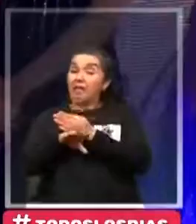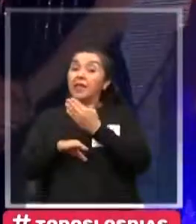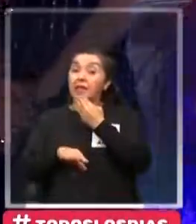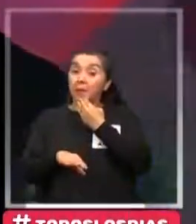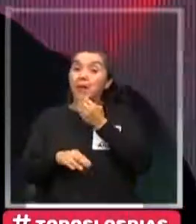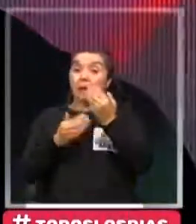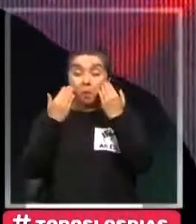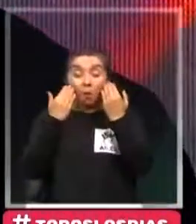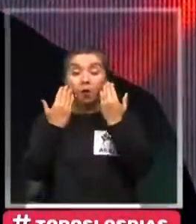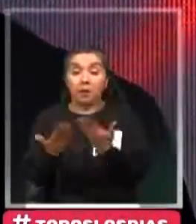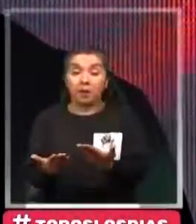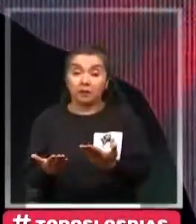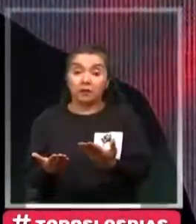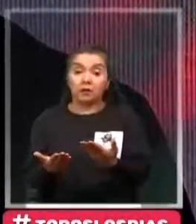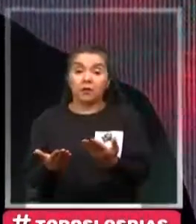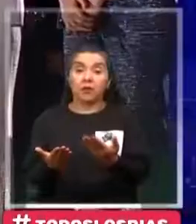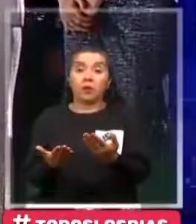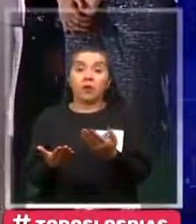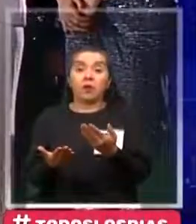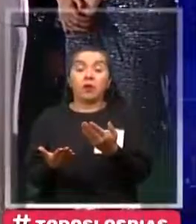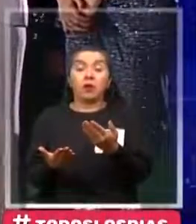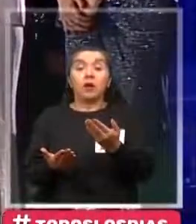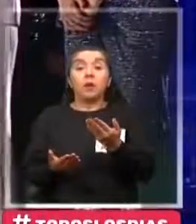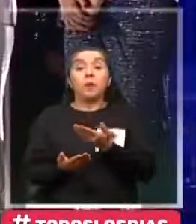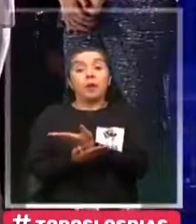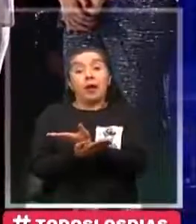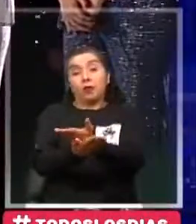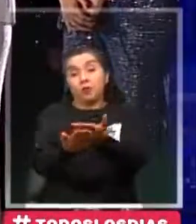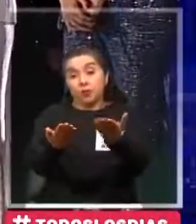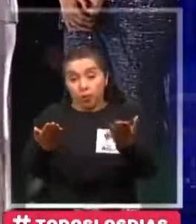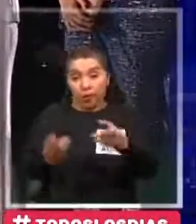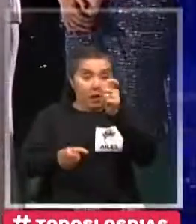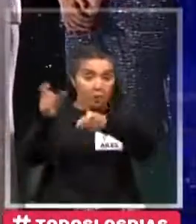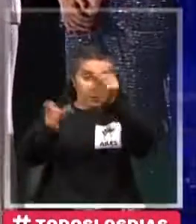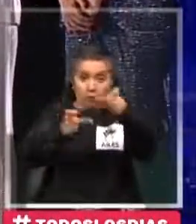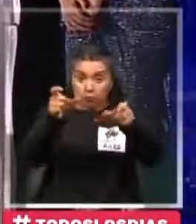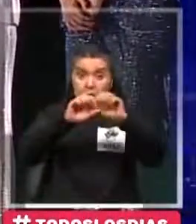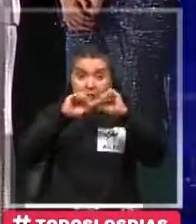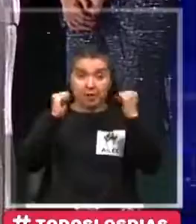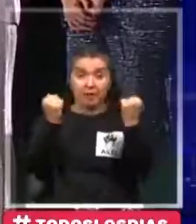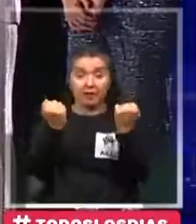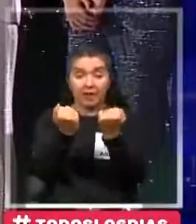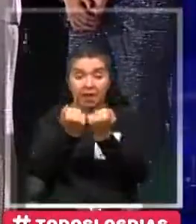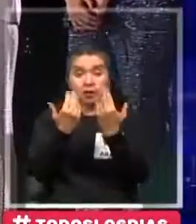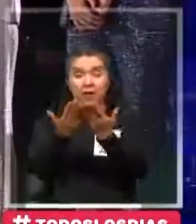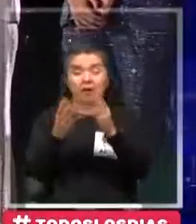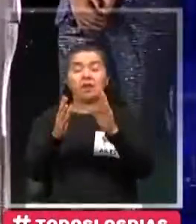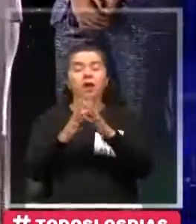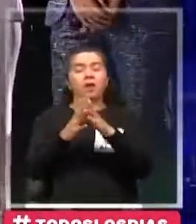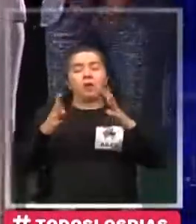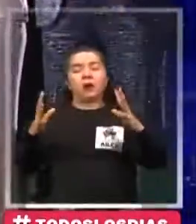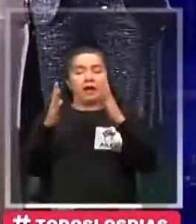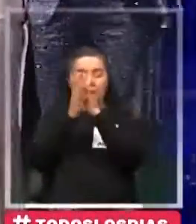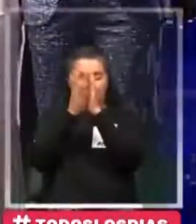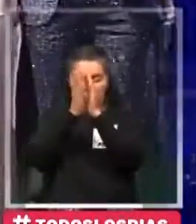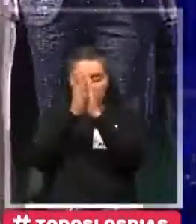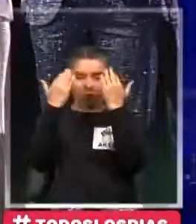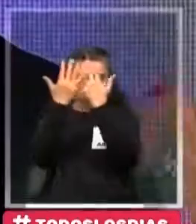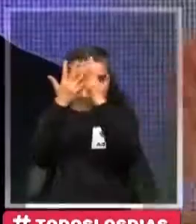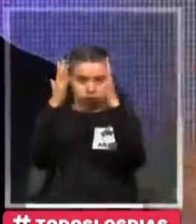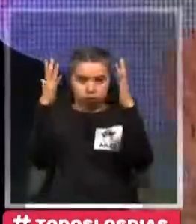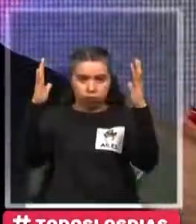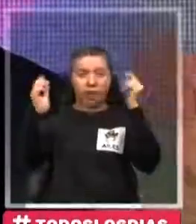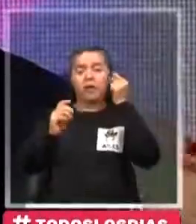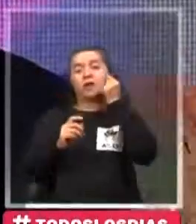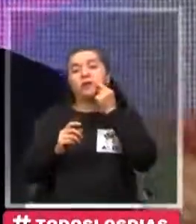y merecido, Pancho, pedirle a todo el público y todo el Estadio Nacional que le dé un gran aplauso a Mario Kreuzberger.